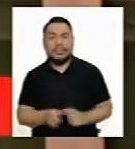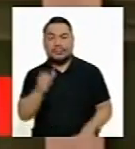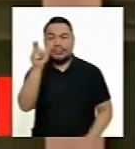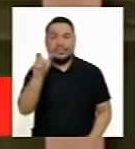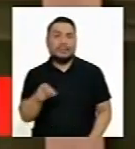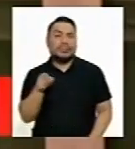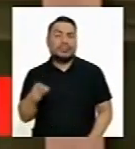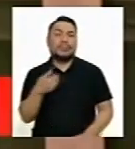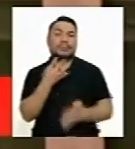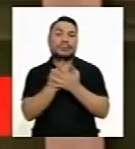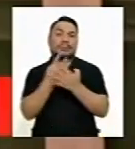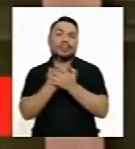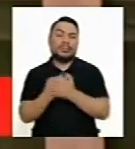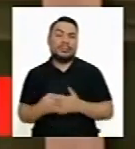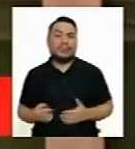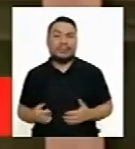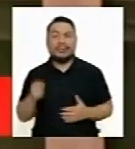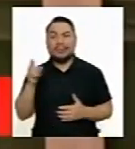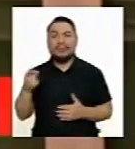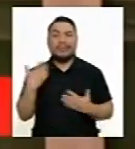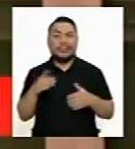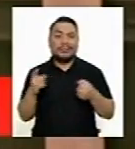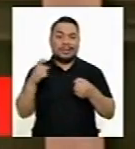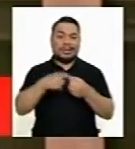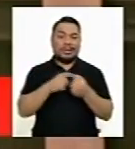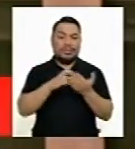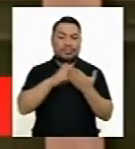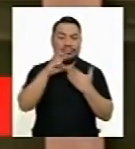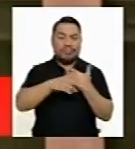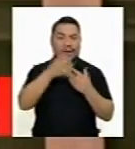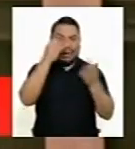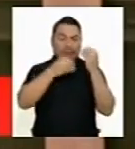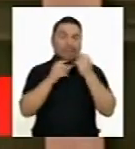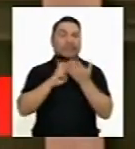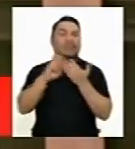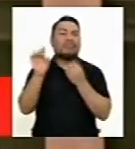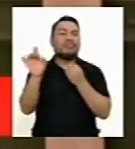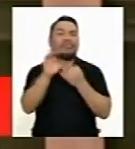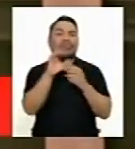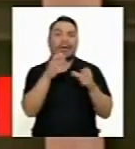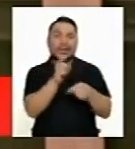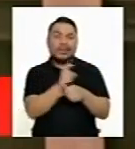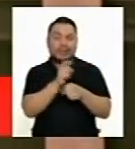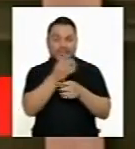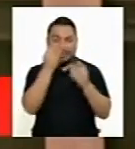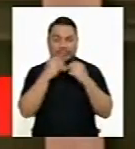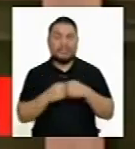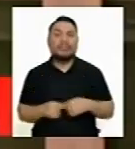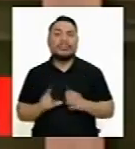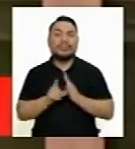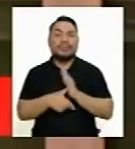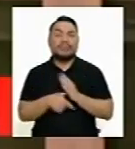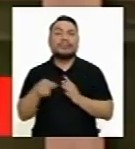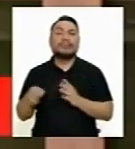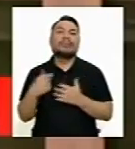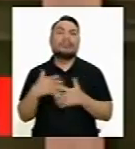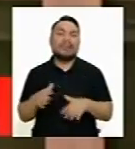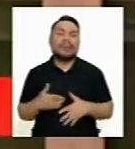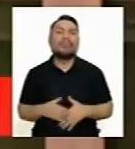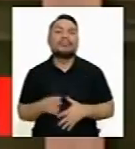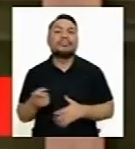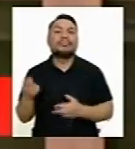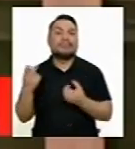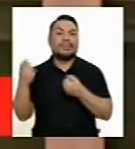en lo penal, una persona privada de libertad, accede a un programa productivo, cárceles productivas, o un programa educativo, baja los niveles de reincidencia. Claro, es lo mismo